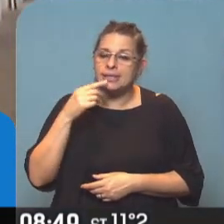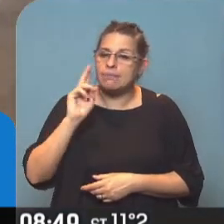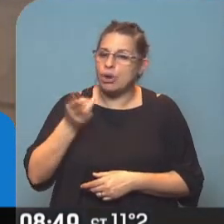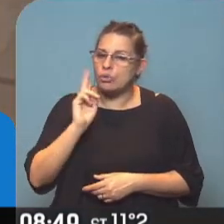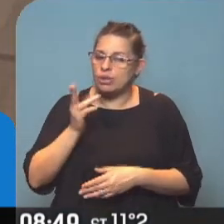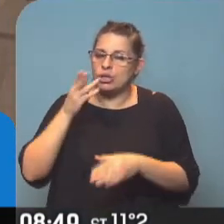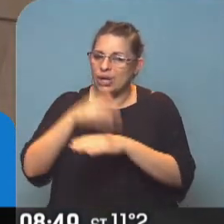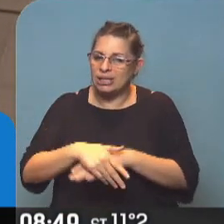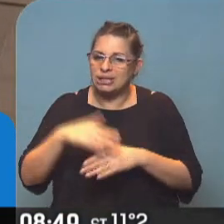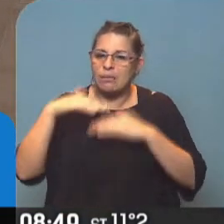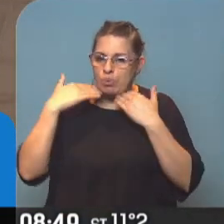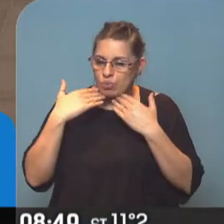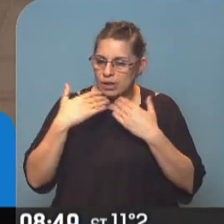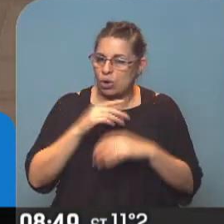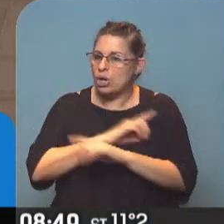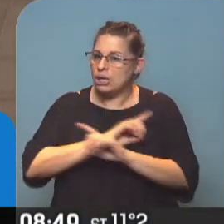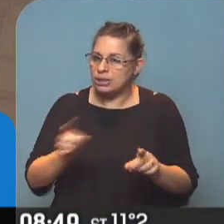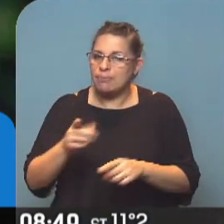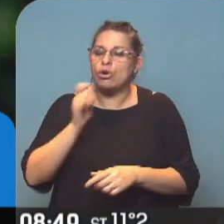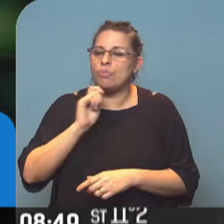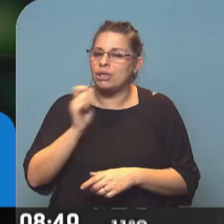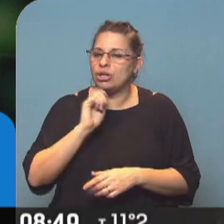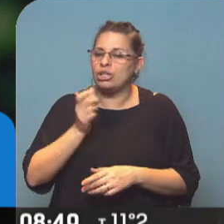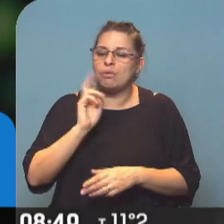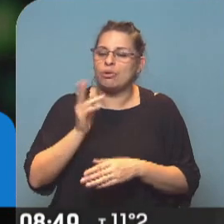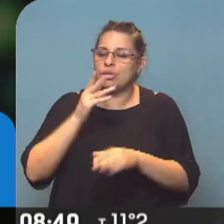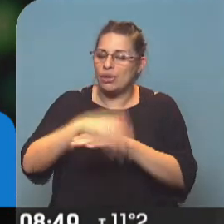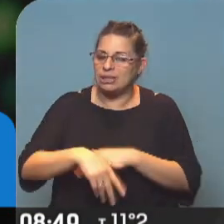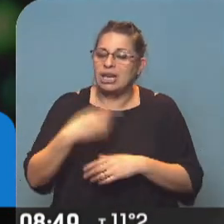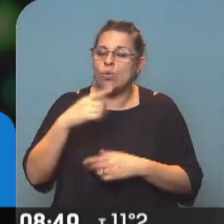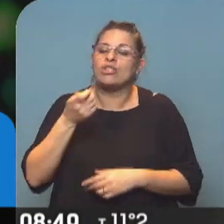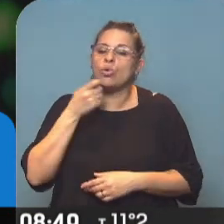ingreso al público ni al periodismo durante el desarrollo del juicio.